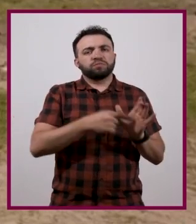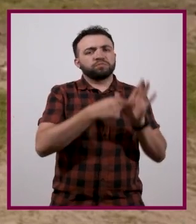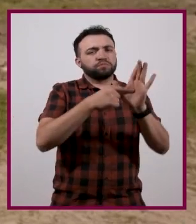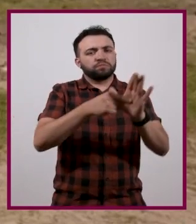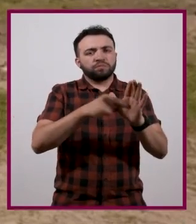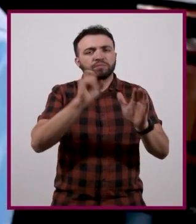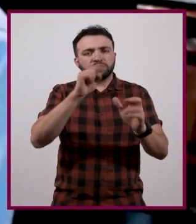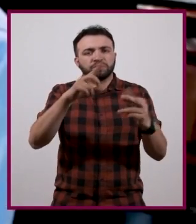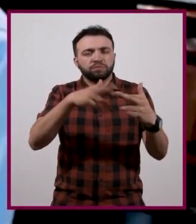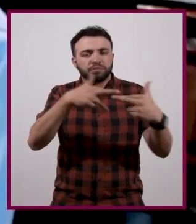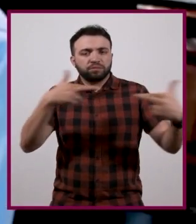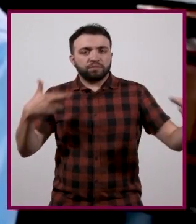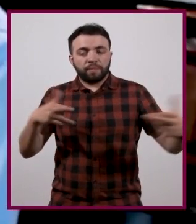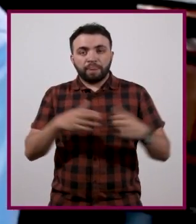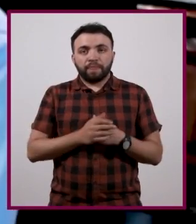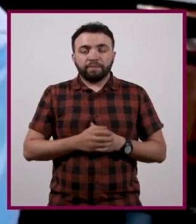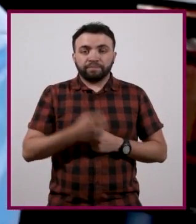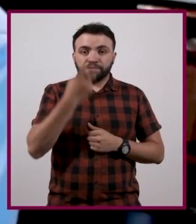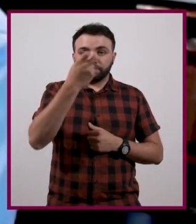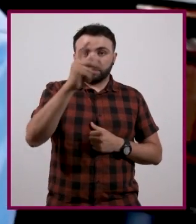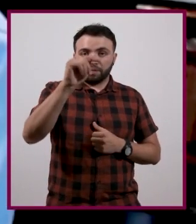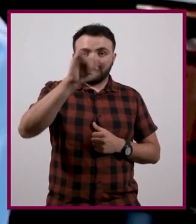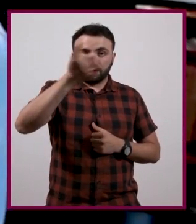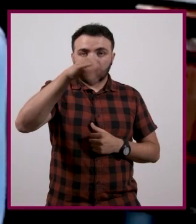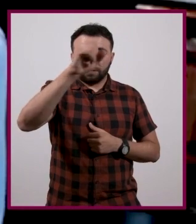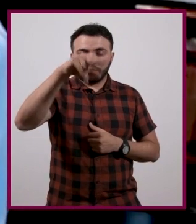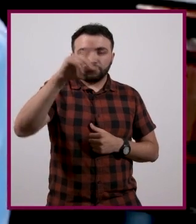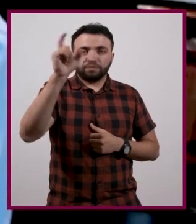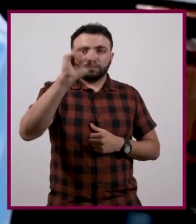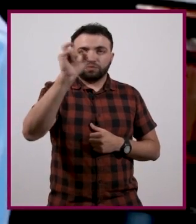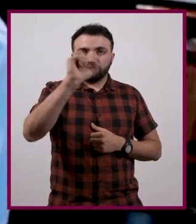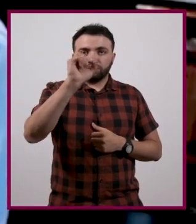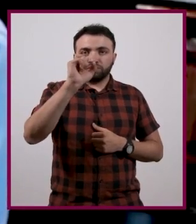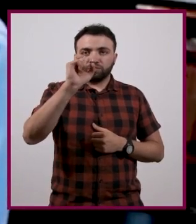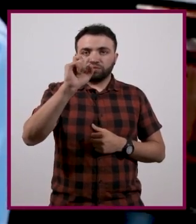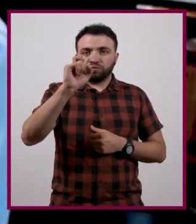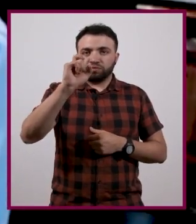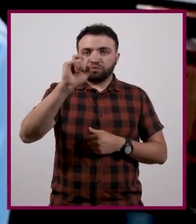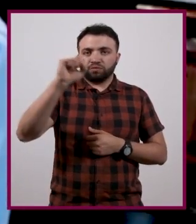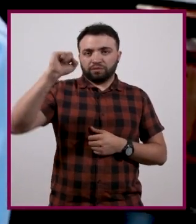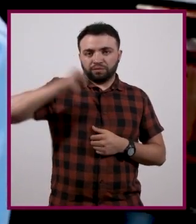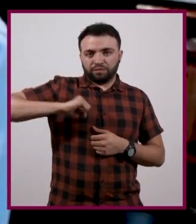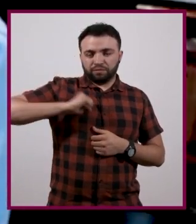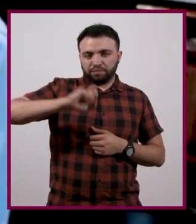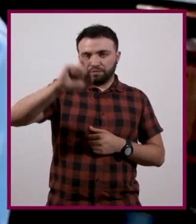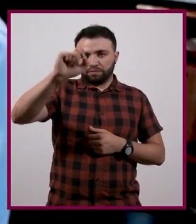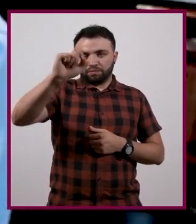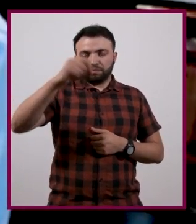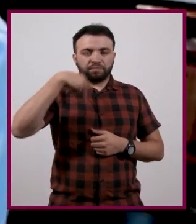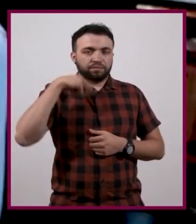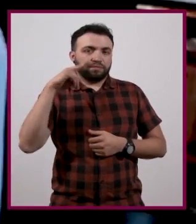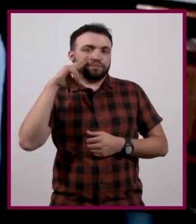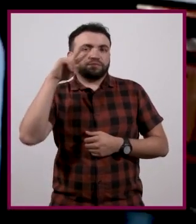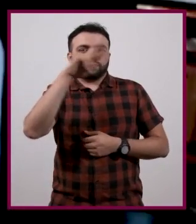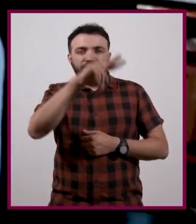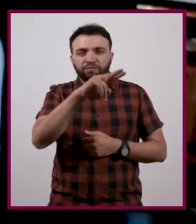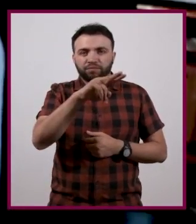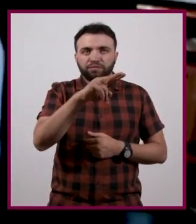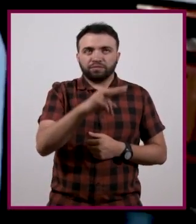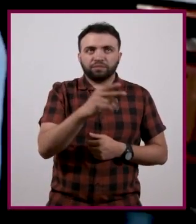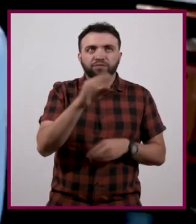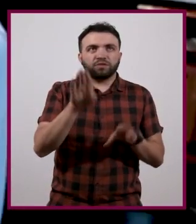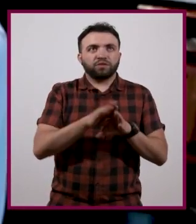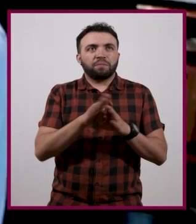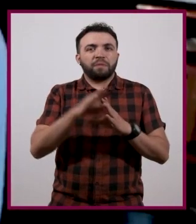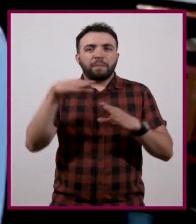relación? El Tajín durante prácticamente todo el siglo XX lo vimos muy